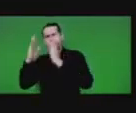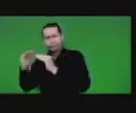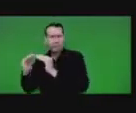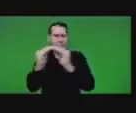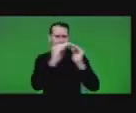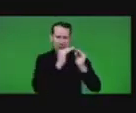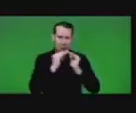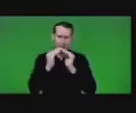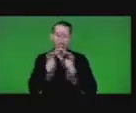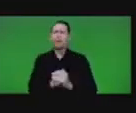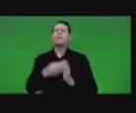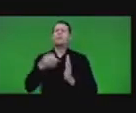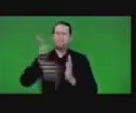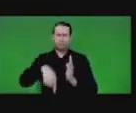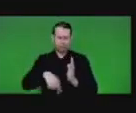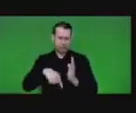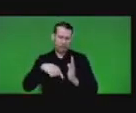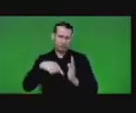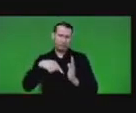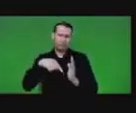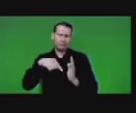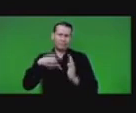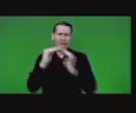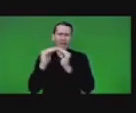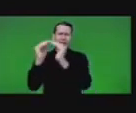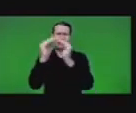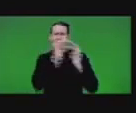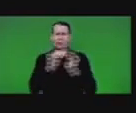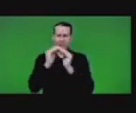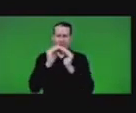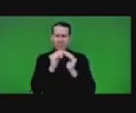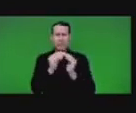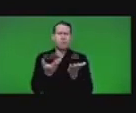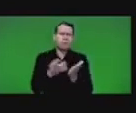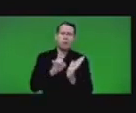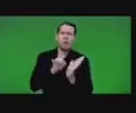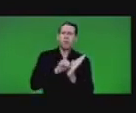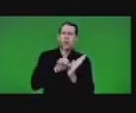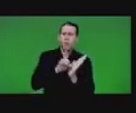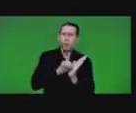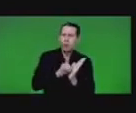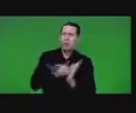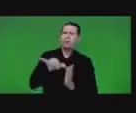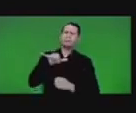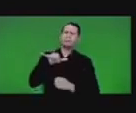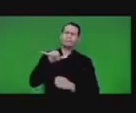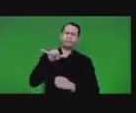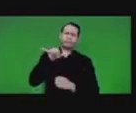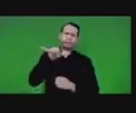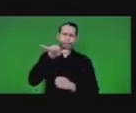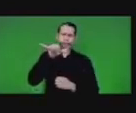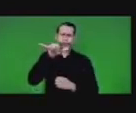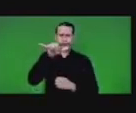movilidad, de manera aeronáutica, incluso conectividad a bordo de aviones de American,